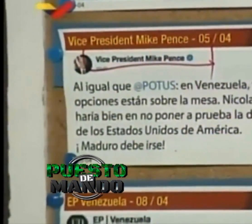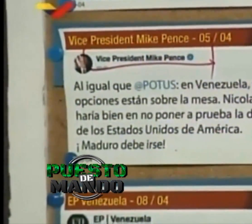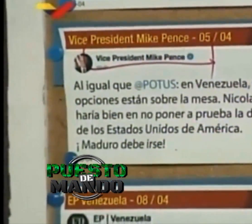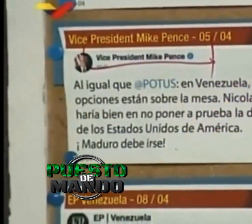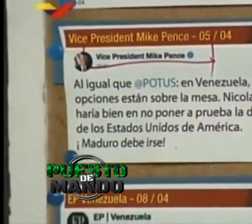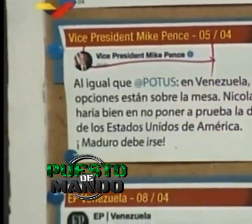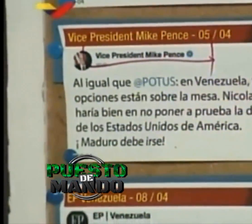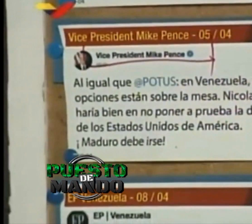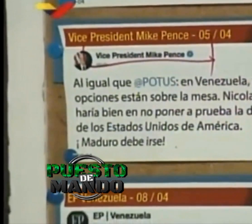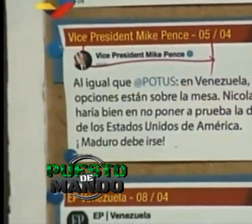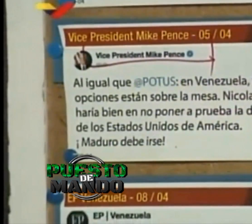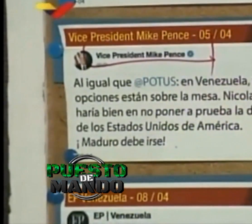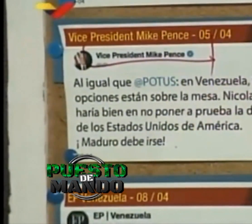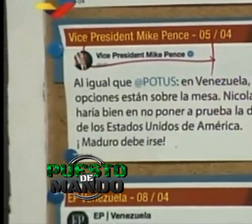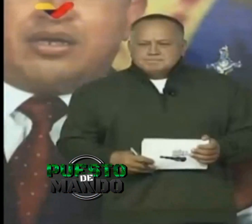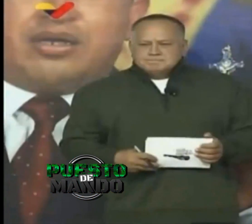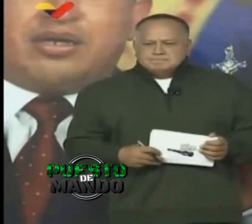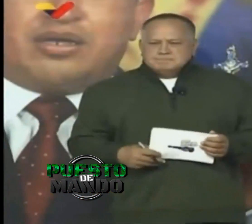volaron los tapones allá